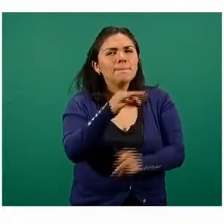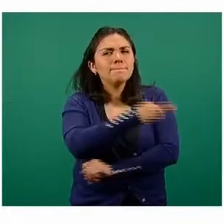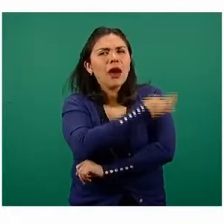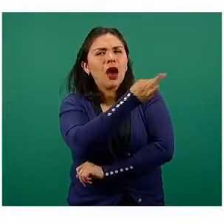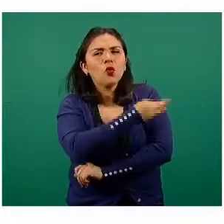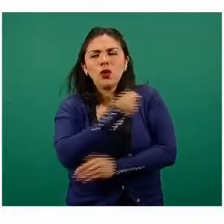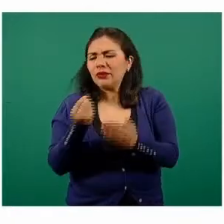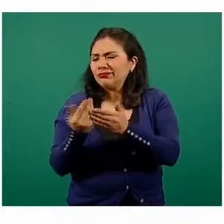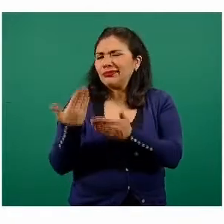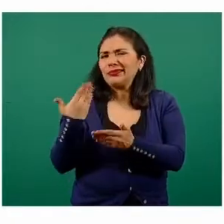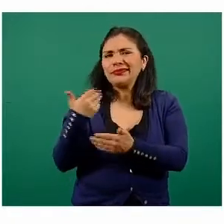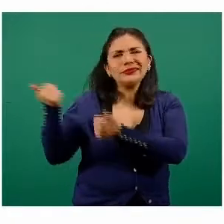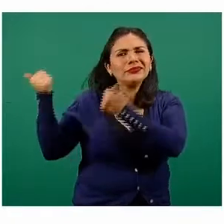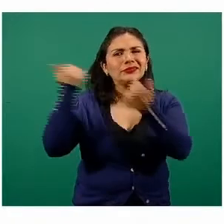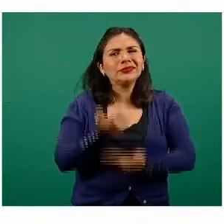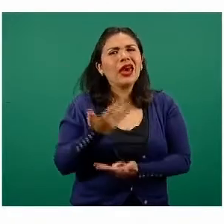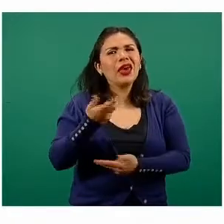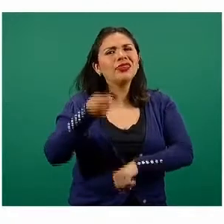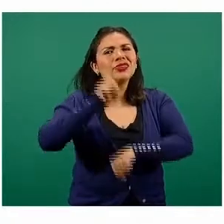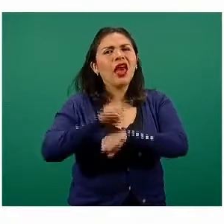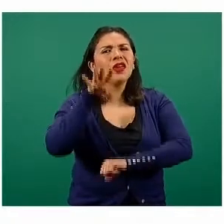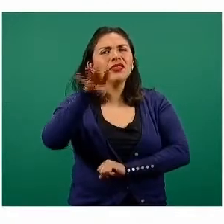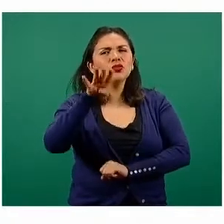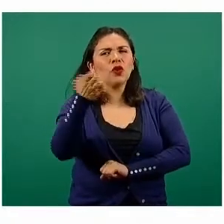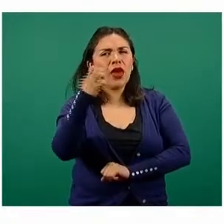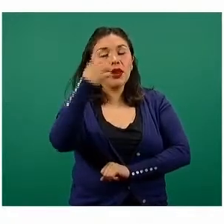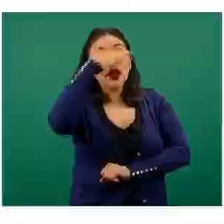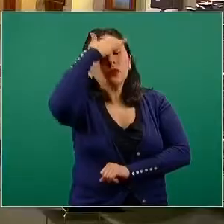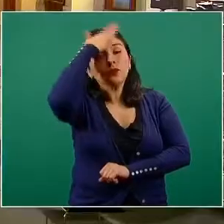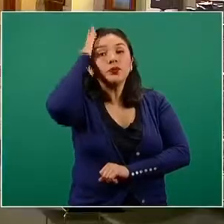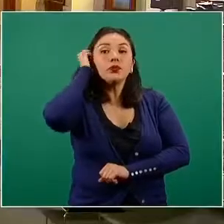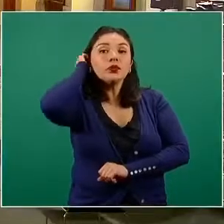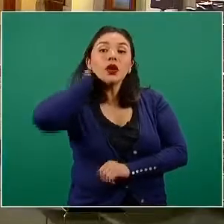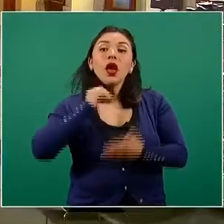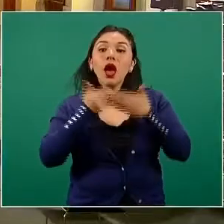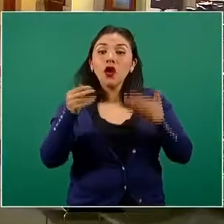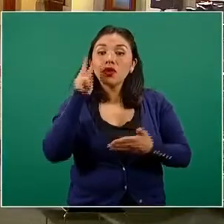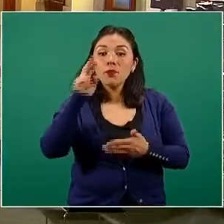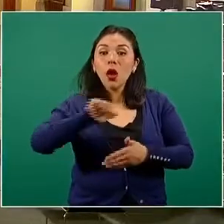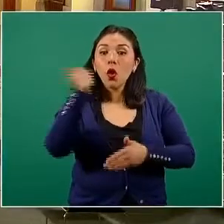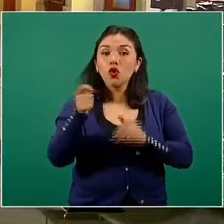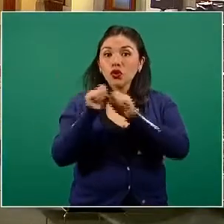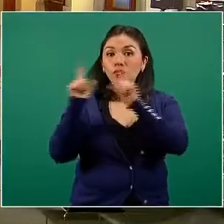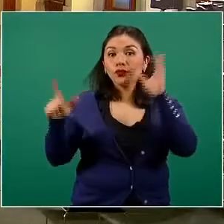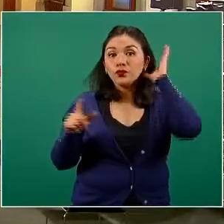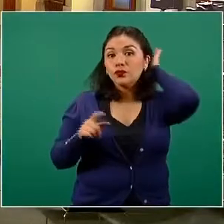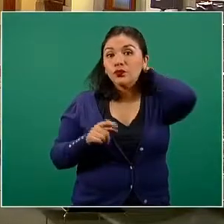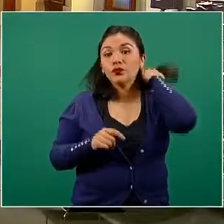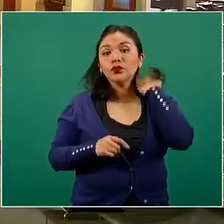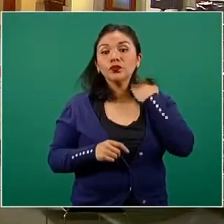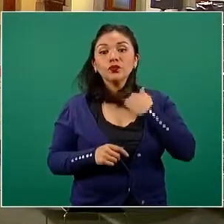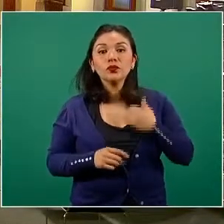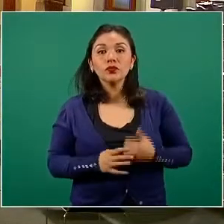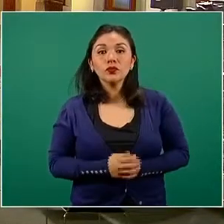que llegó el pasado 19 de enero. Vamos a ver en la siguiente diapositiva.